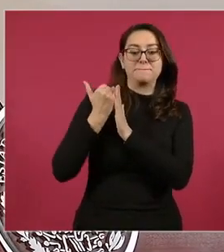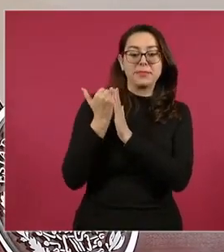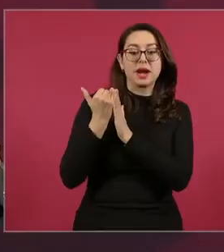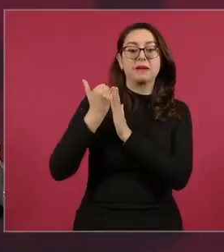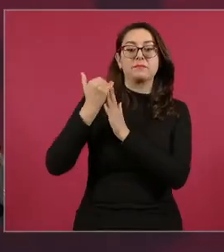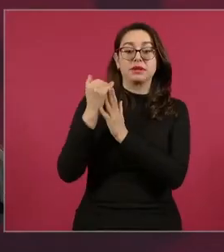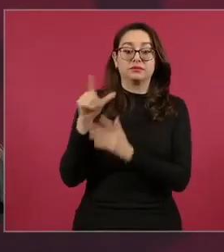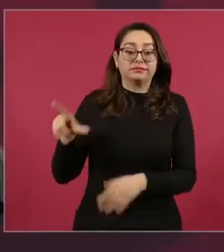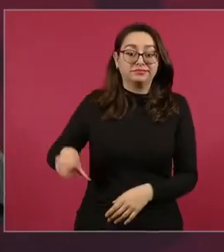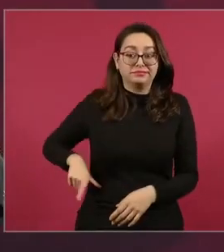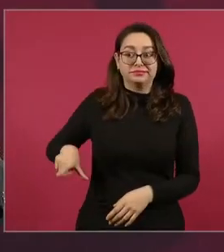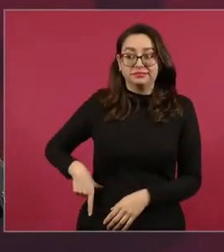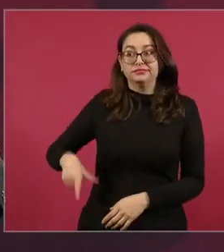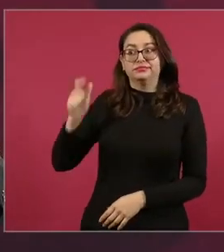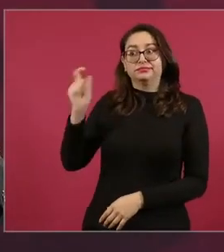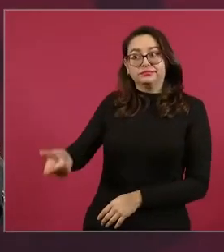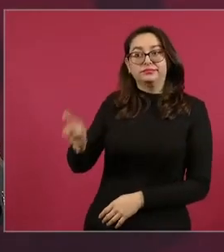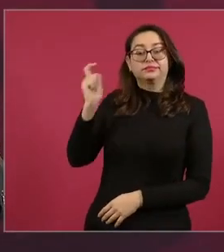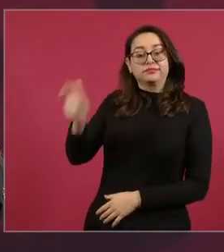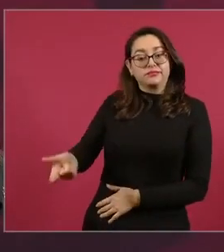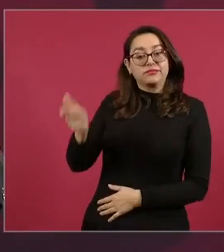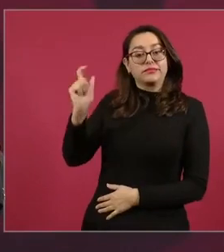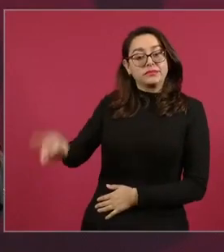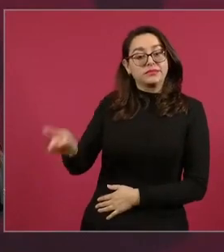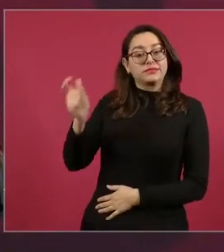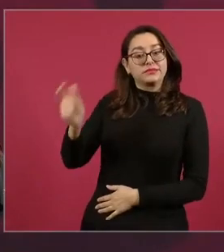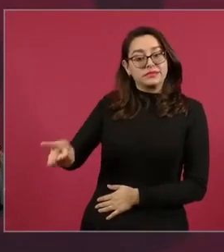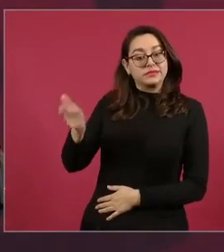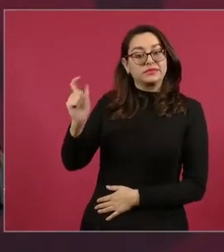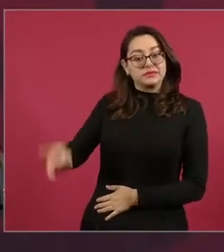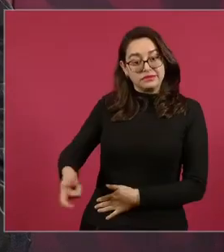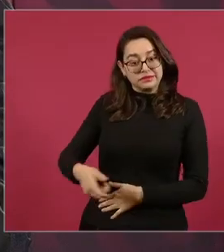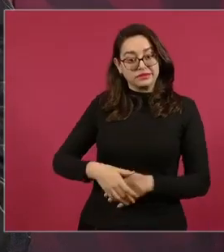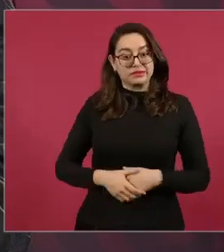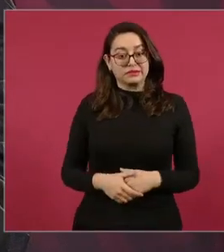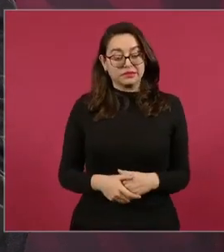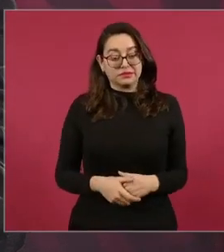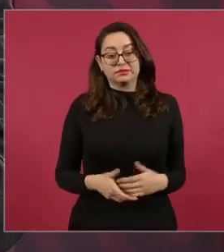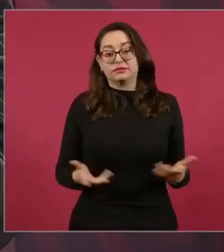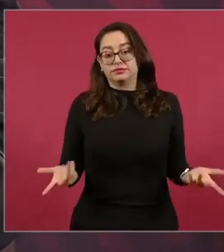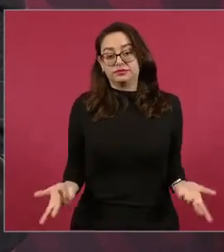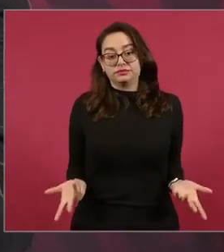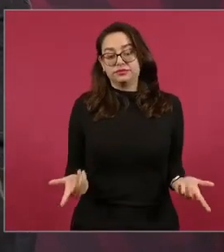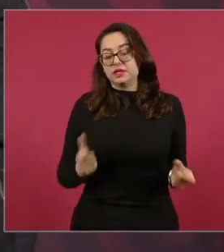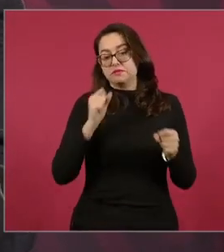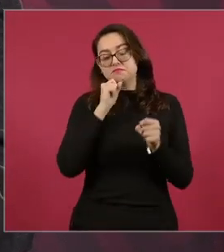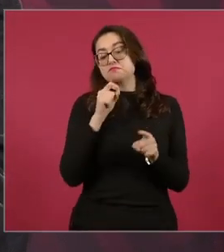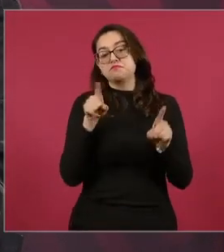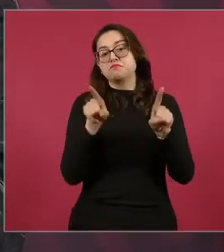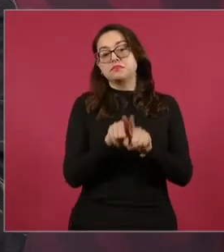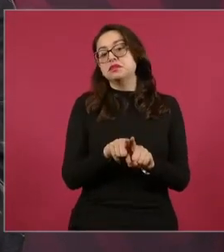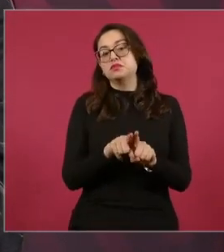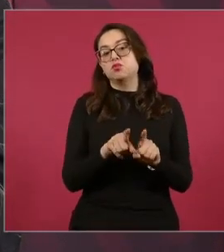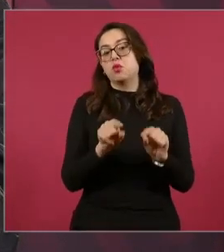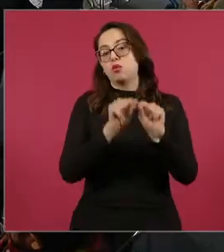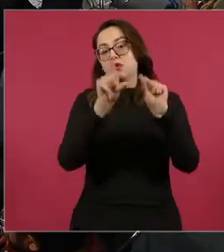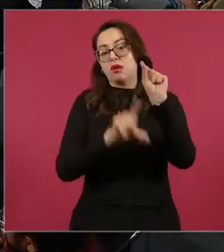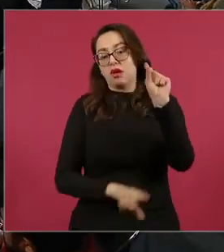Aquí lo vemos con los acuerdos de los hospitales.